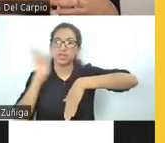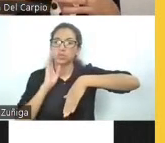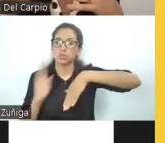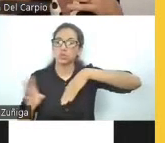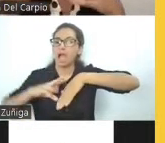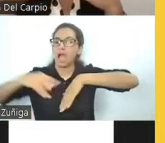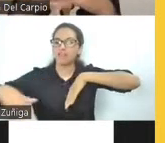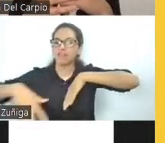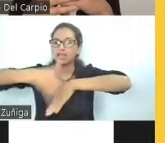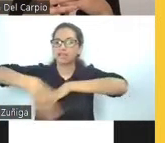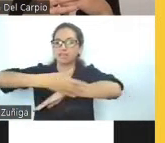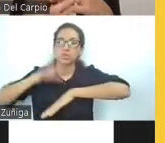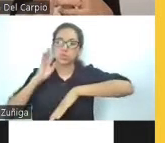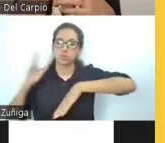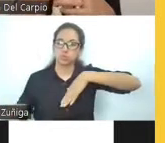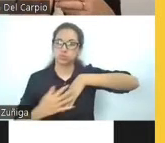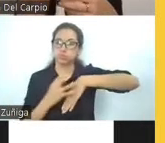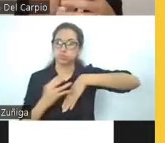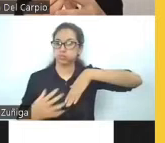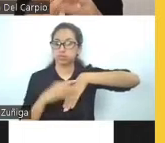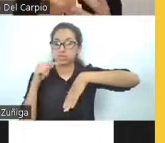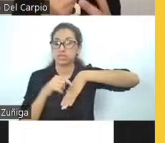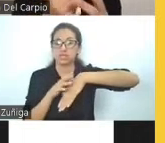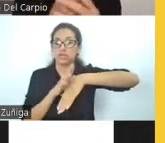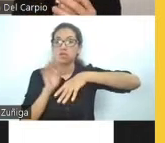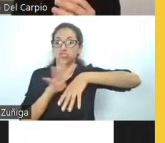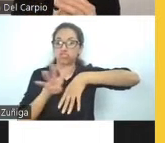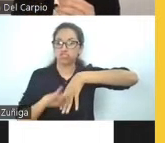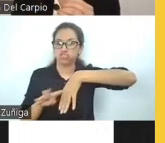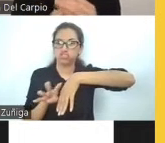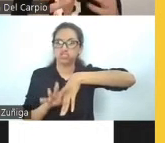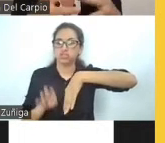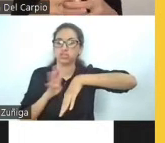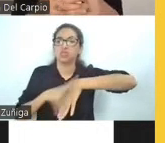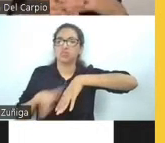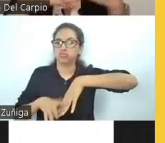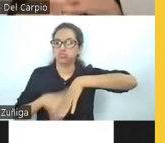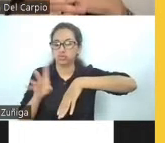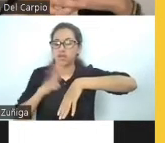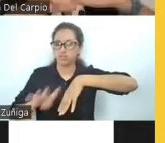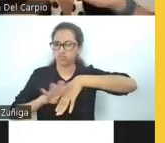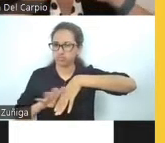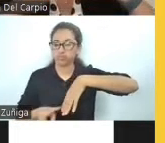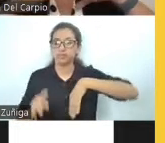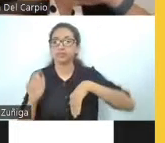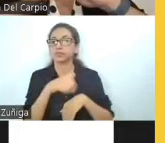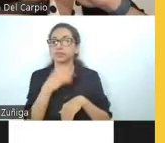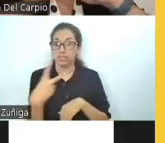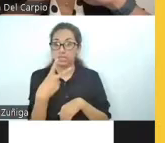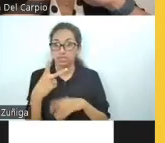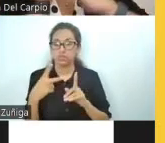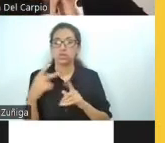exterior, entonces ayuda a que reduzca el ingreso de gérmenes a la vulva. En segundo lugar, ayuda